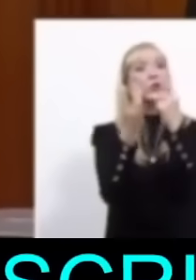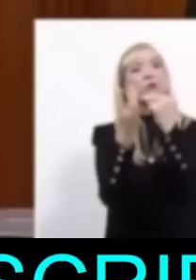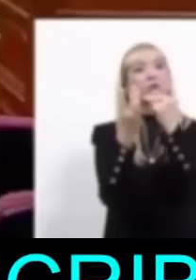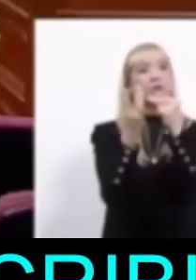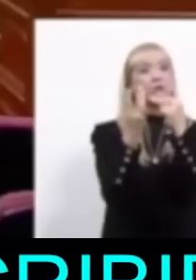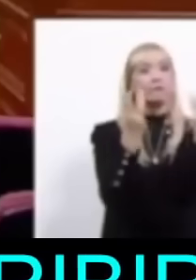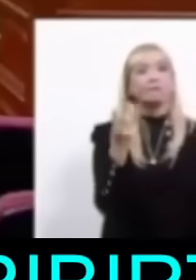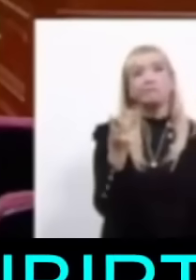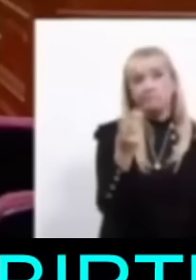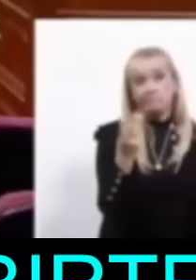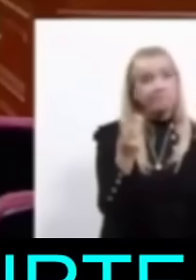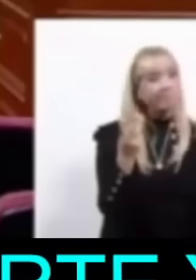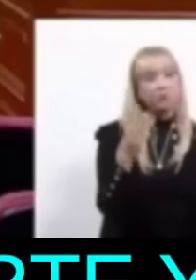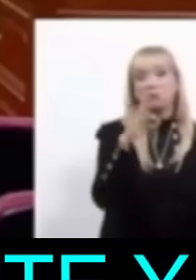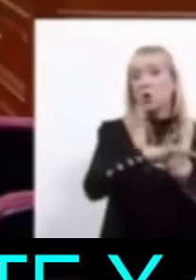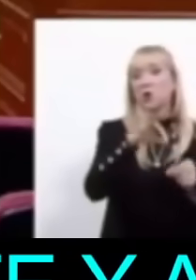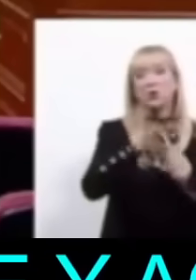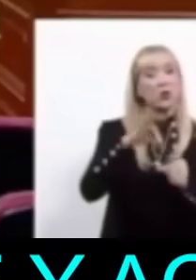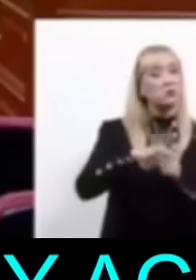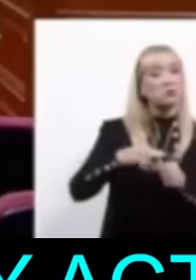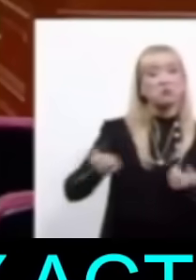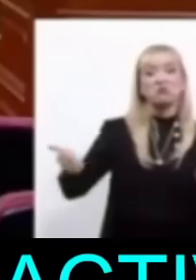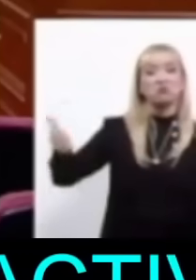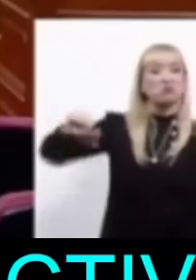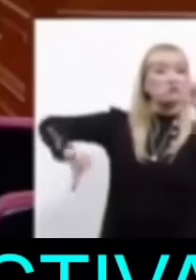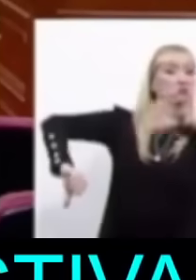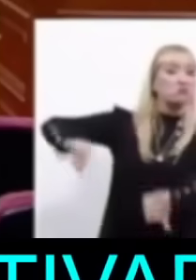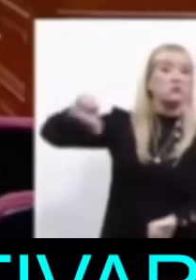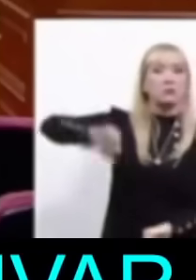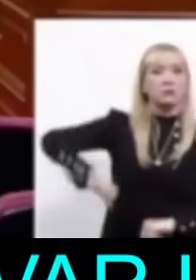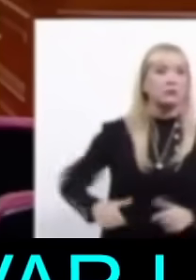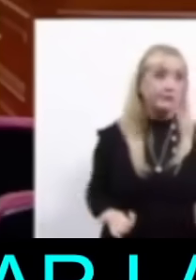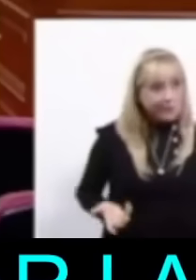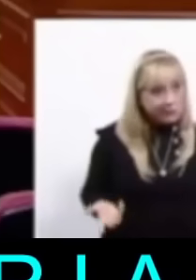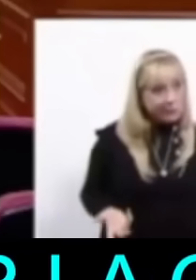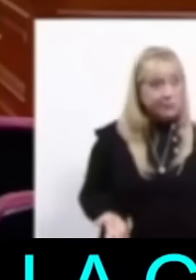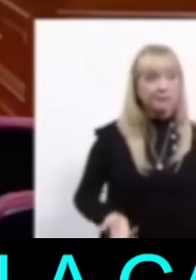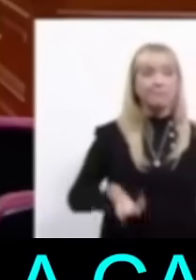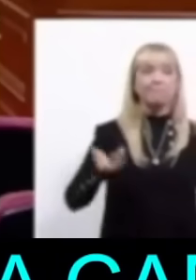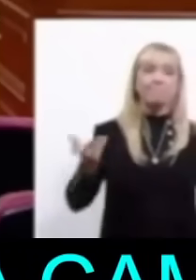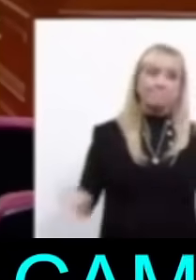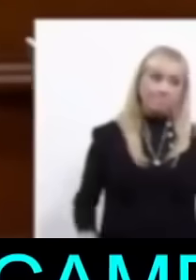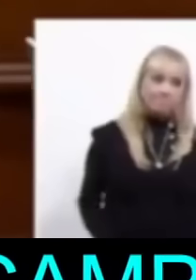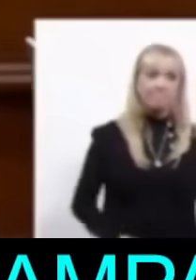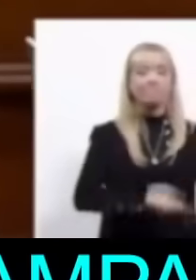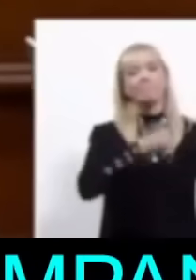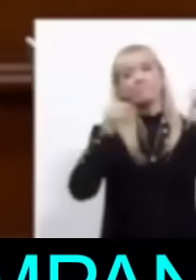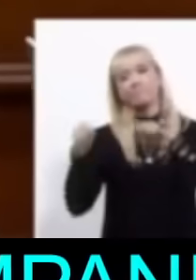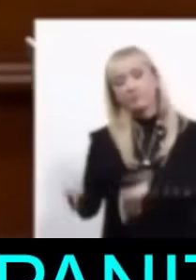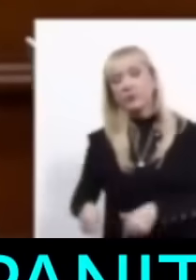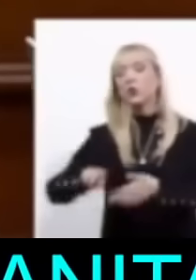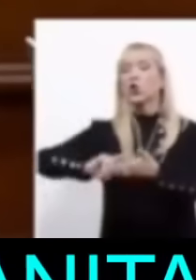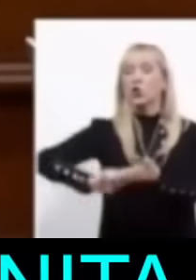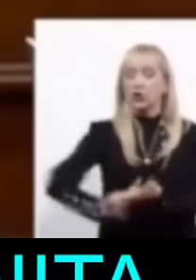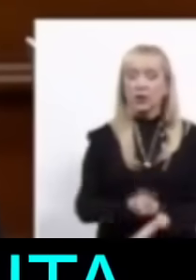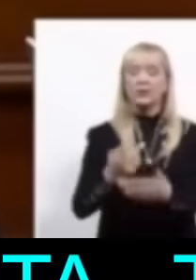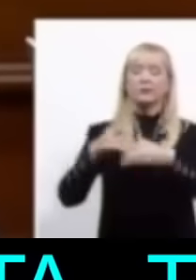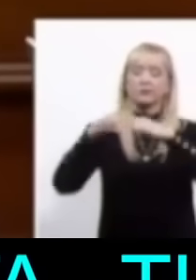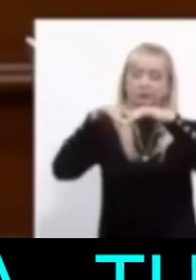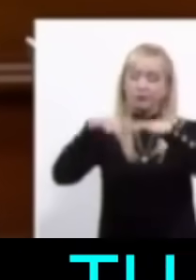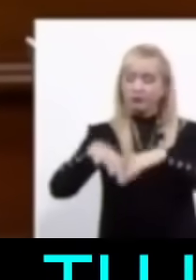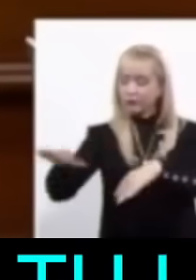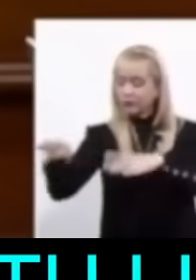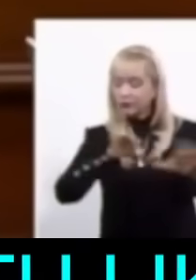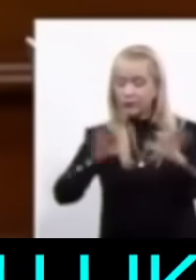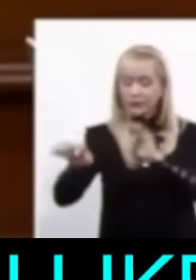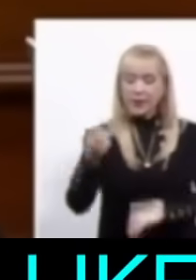las aspirantes la mayoría calificada Para ocupar dicho cargo el pleno notificará al senado el envío de la nueva terna